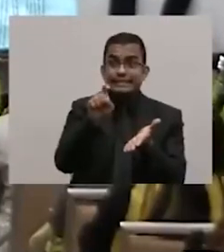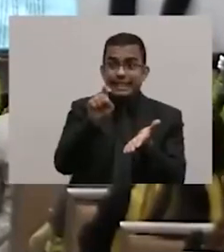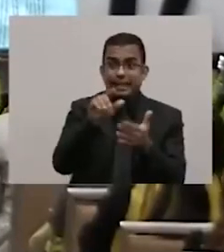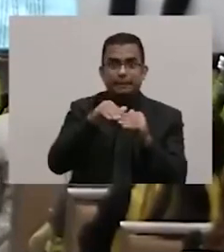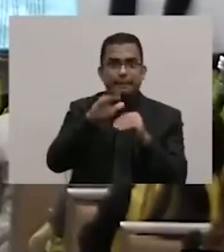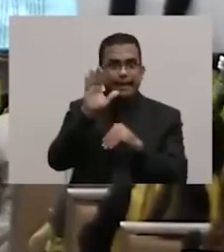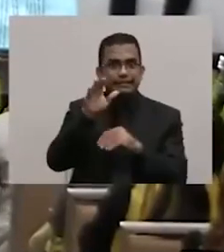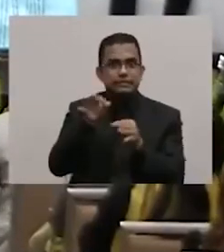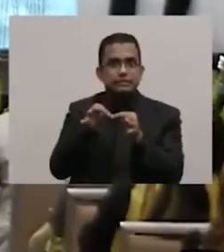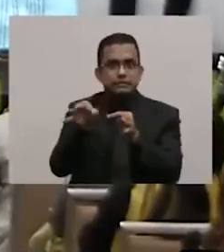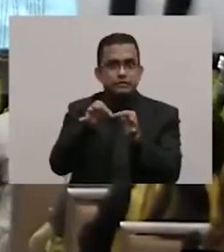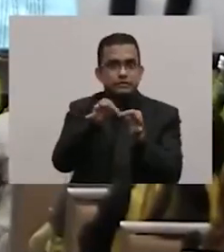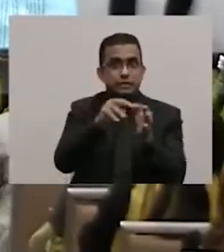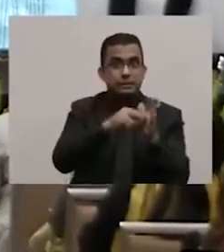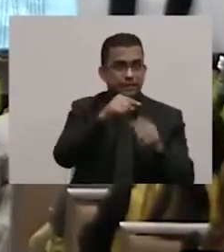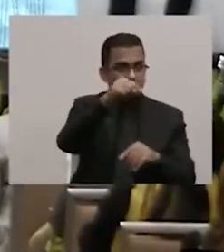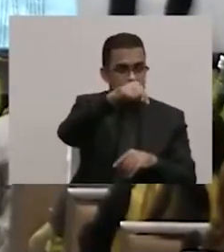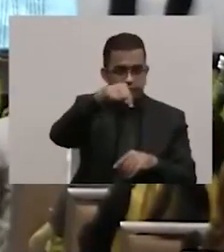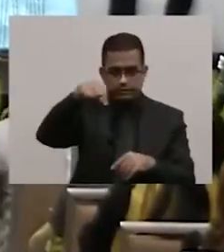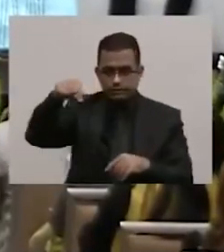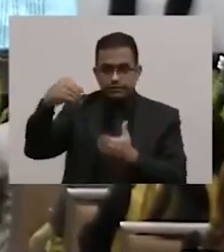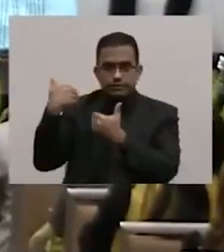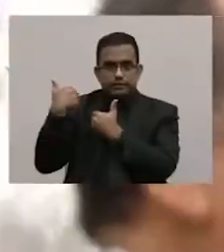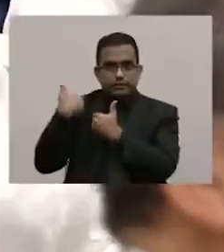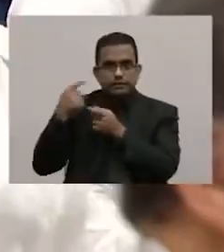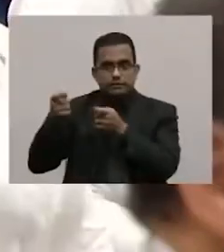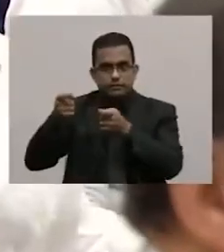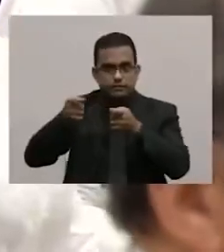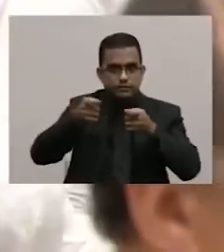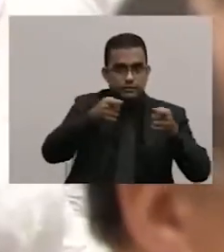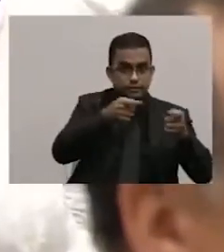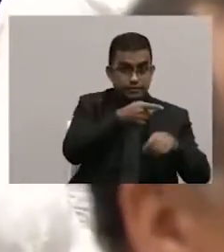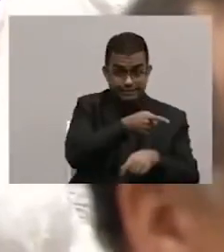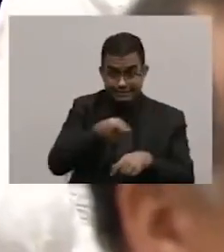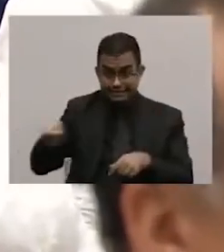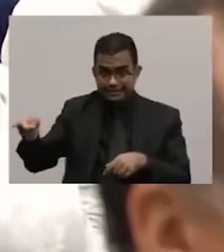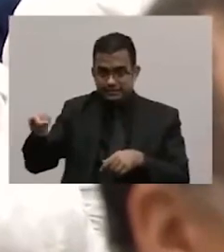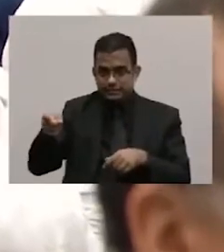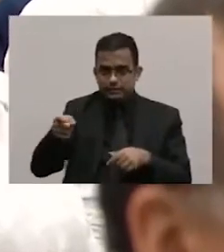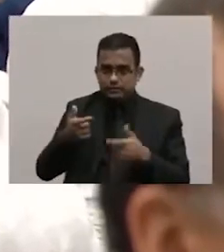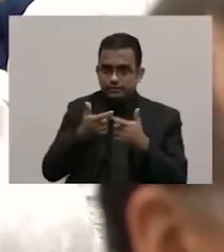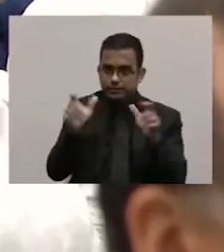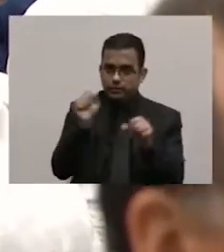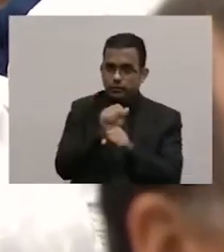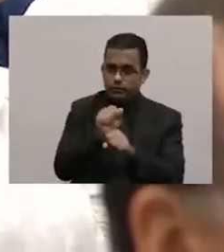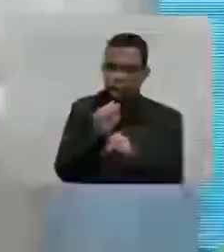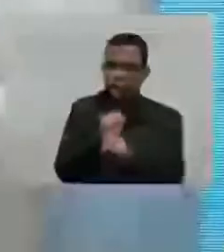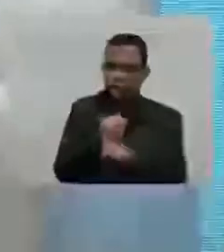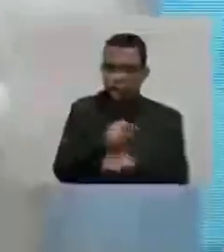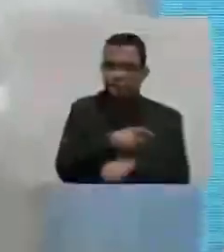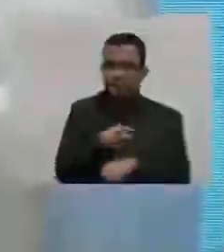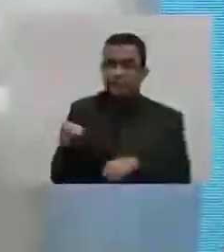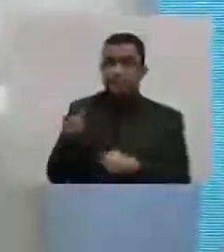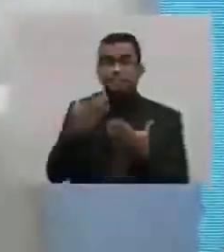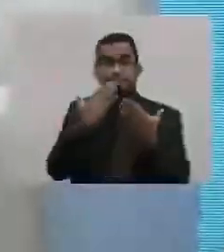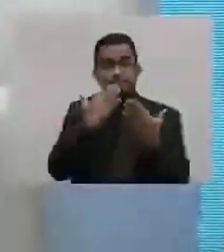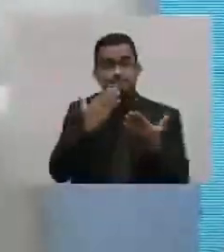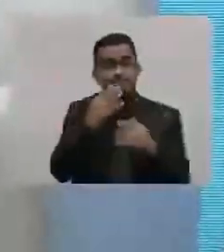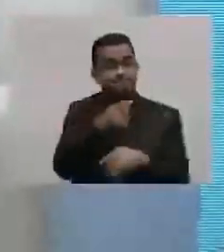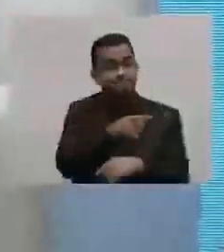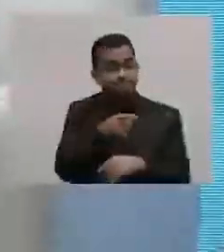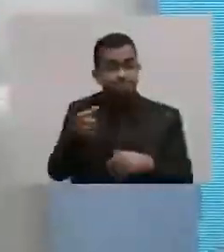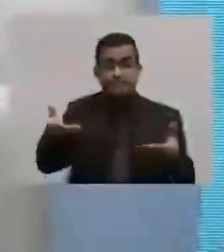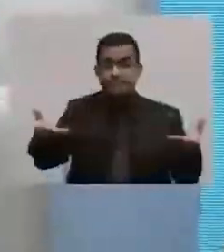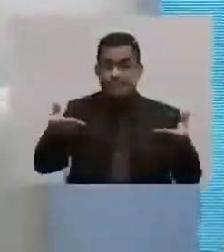más de 4,000 cargos selectivos que van a disponer de la vida y de los espacios de la gente. Así es. Es decir, que yo les agradezco la gentileza